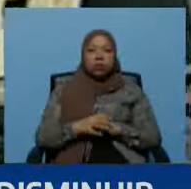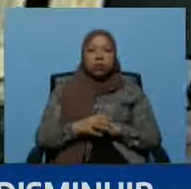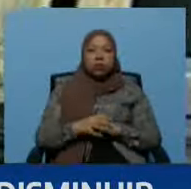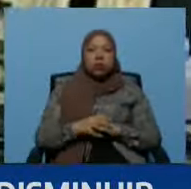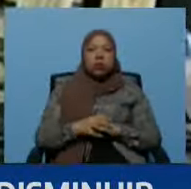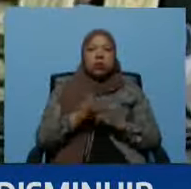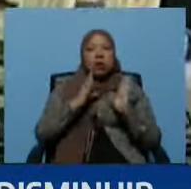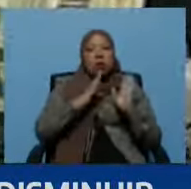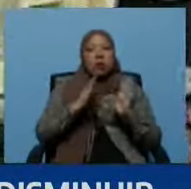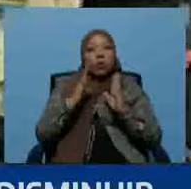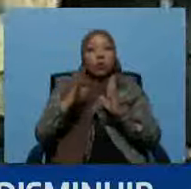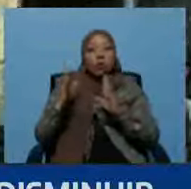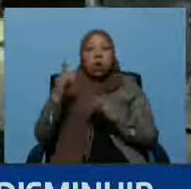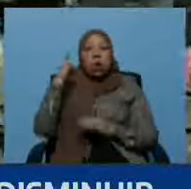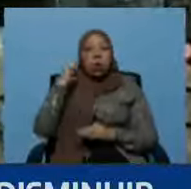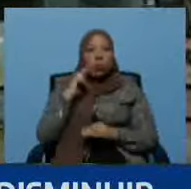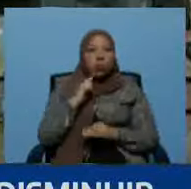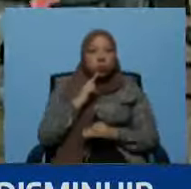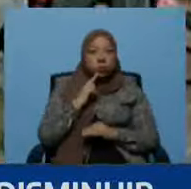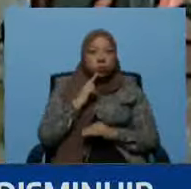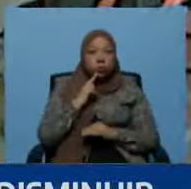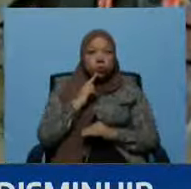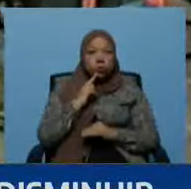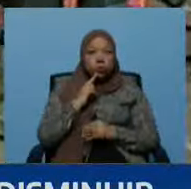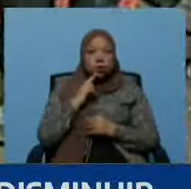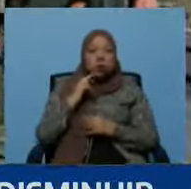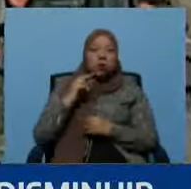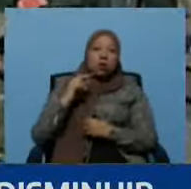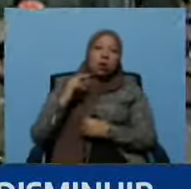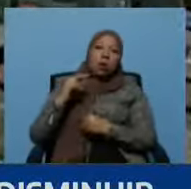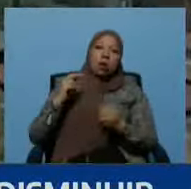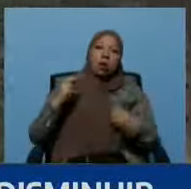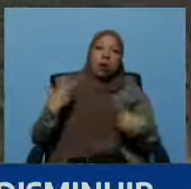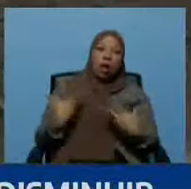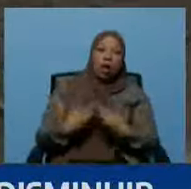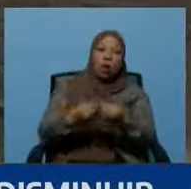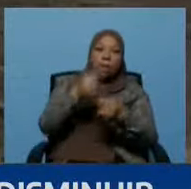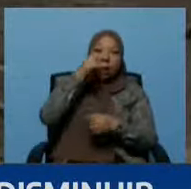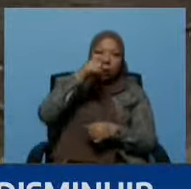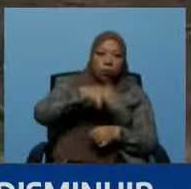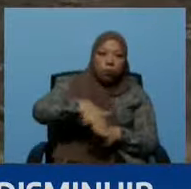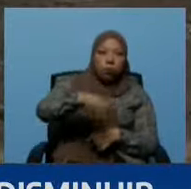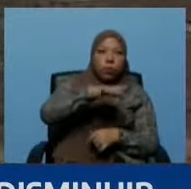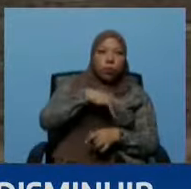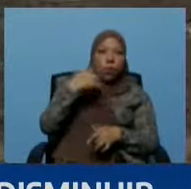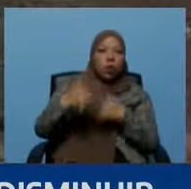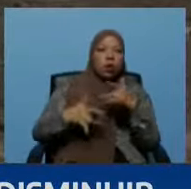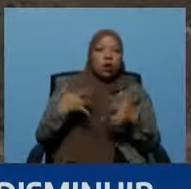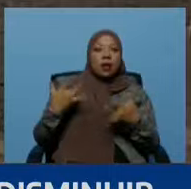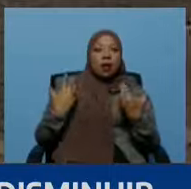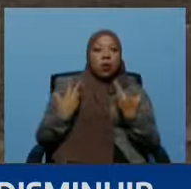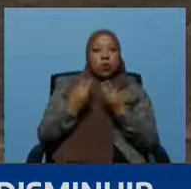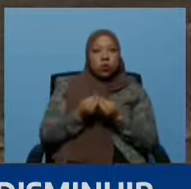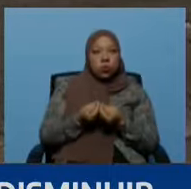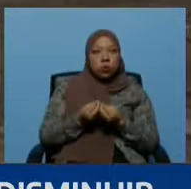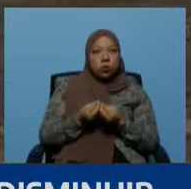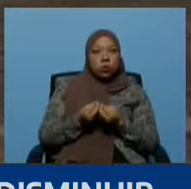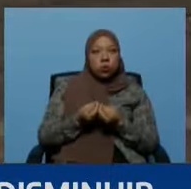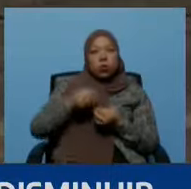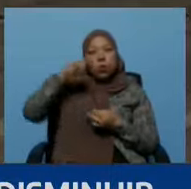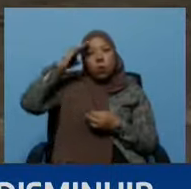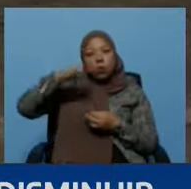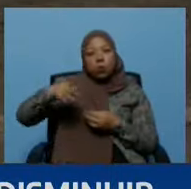una doctrina bolivariana que acompaña a nuestro pueblo. Estamos, mi comandante en